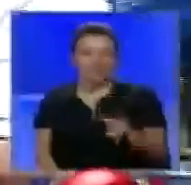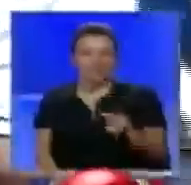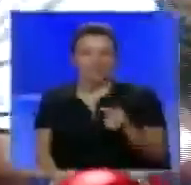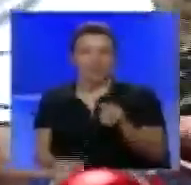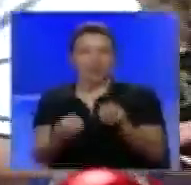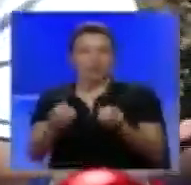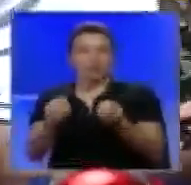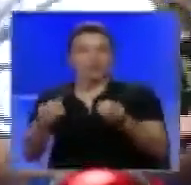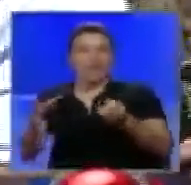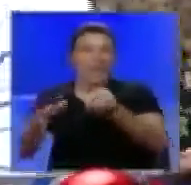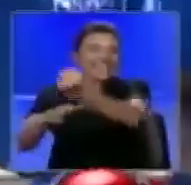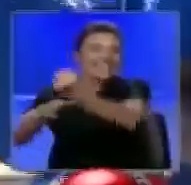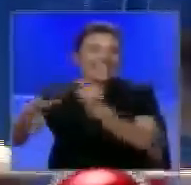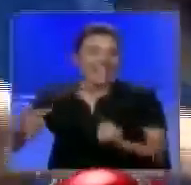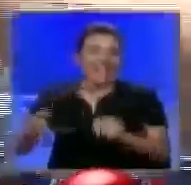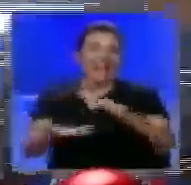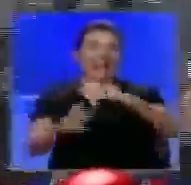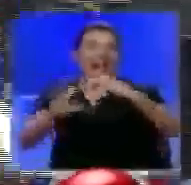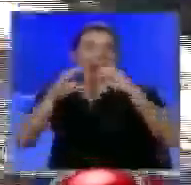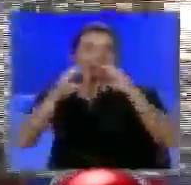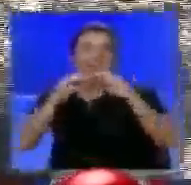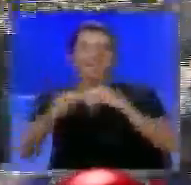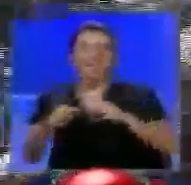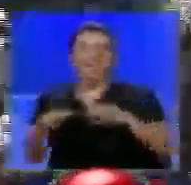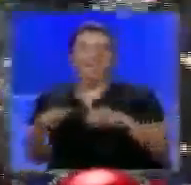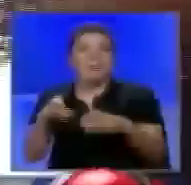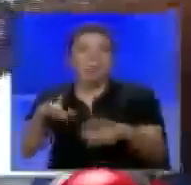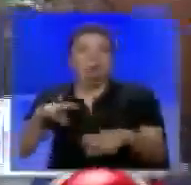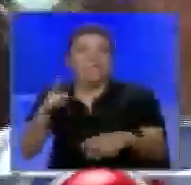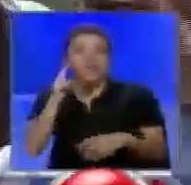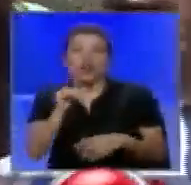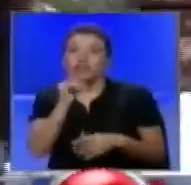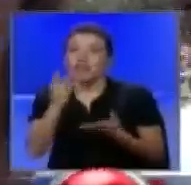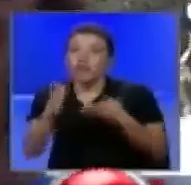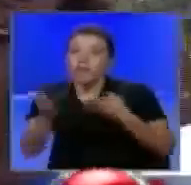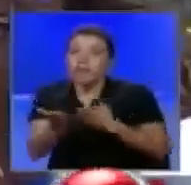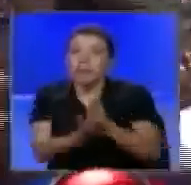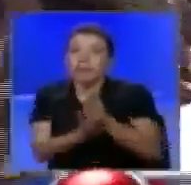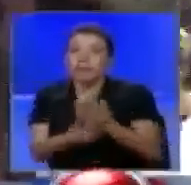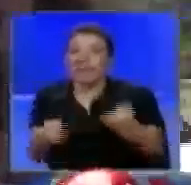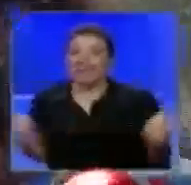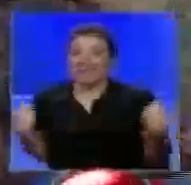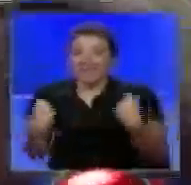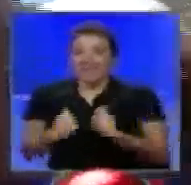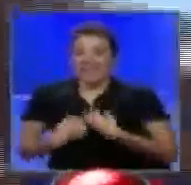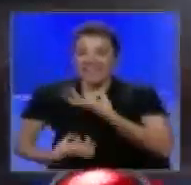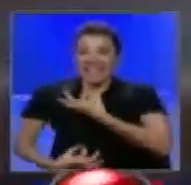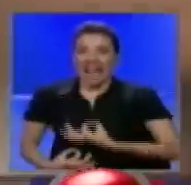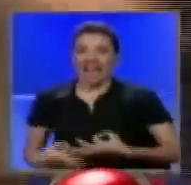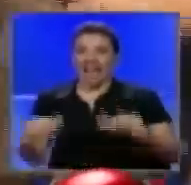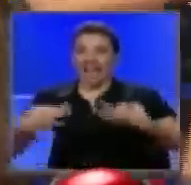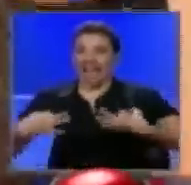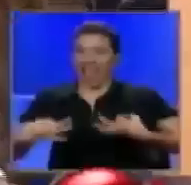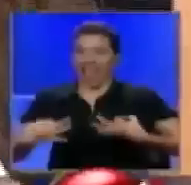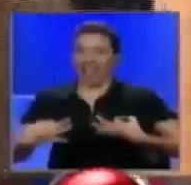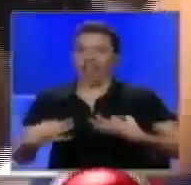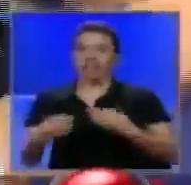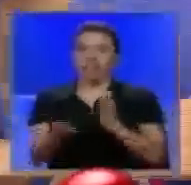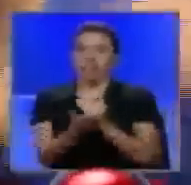Entre tanta sandía, hamburguesa y melón con vino, no sabemos cómo va a entrar ese traje elegante que tiene preparado para la primera